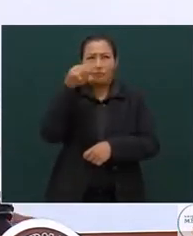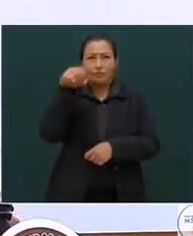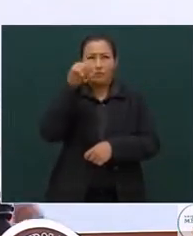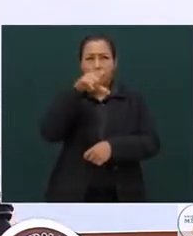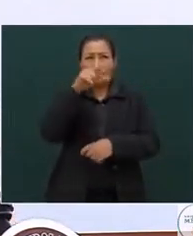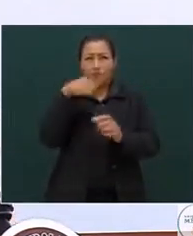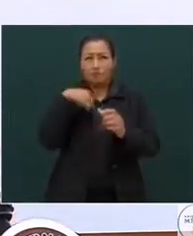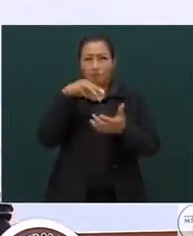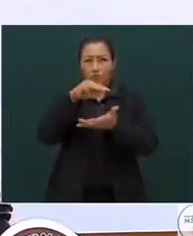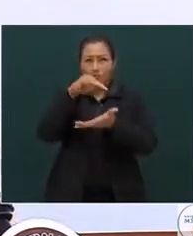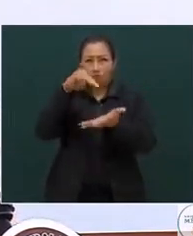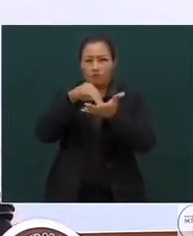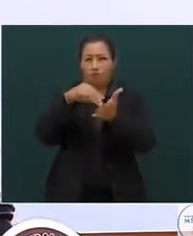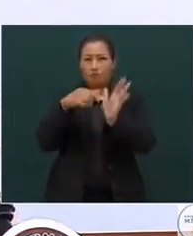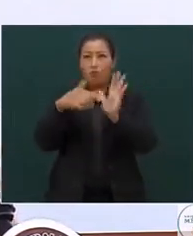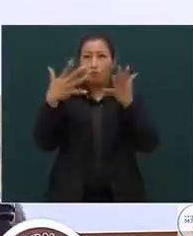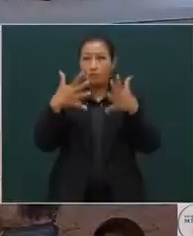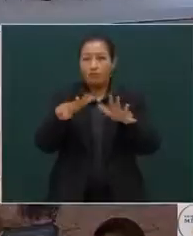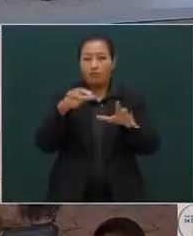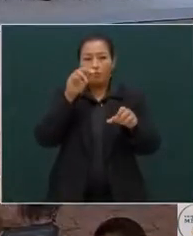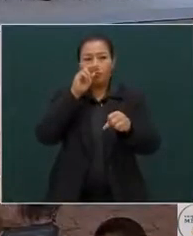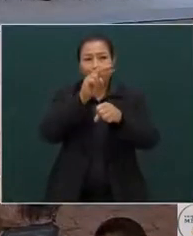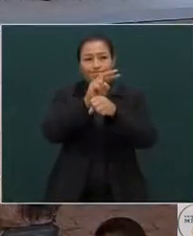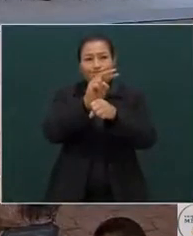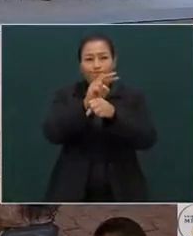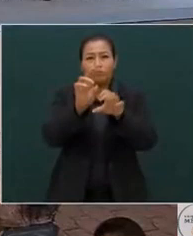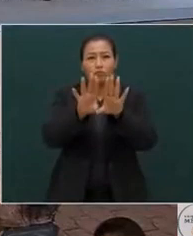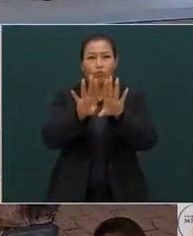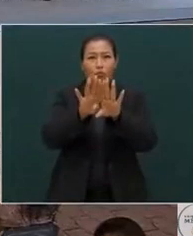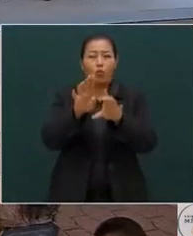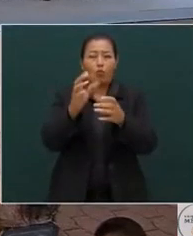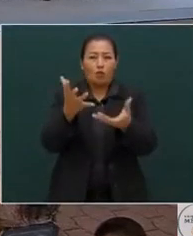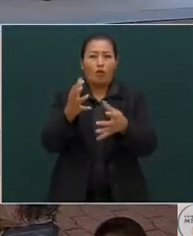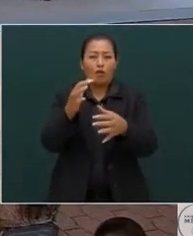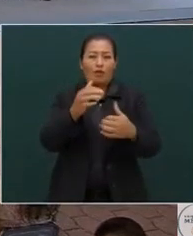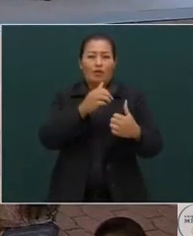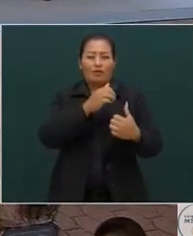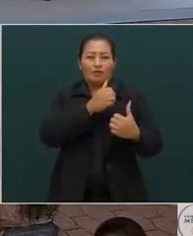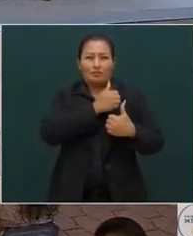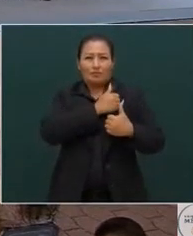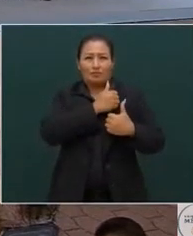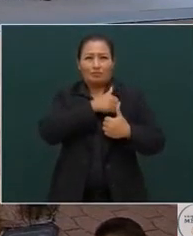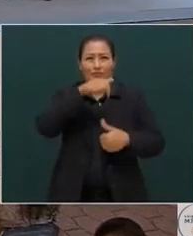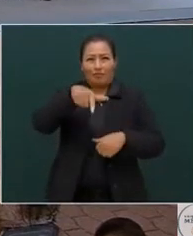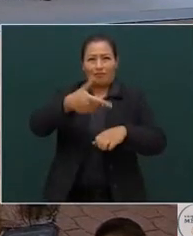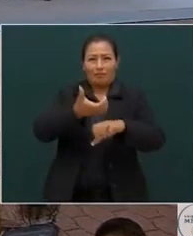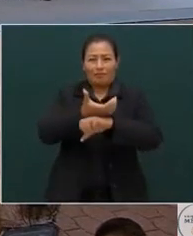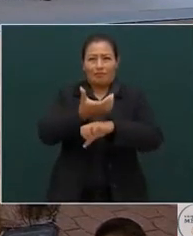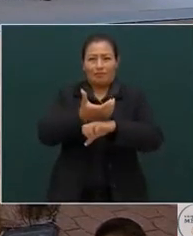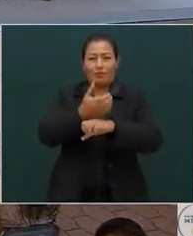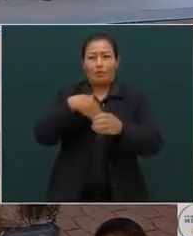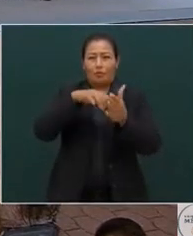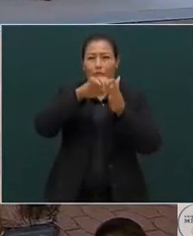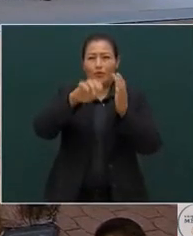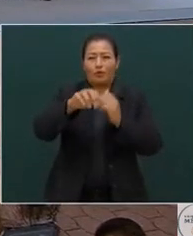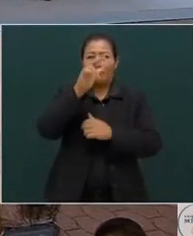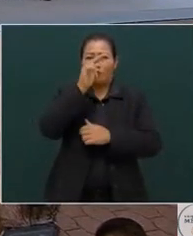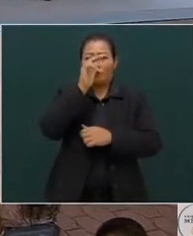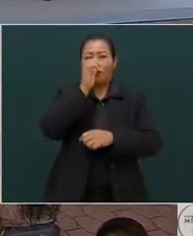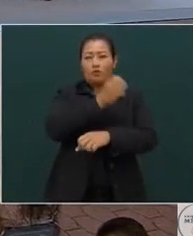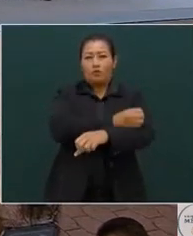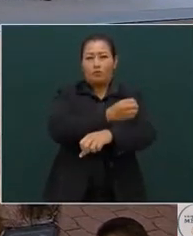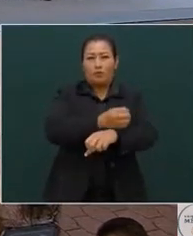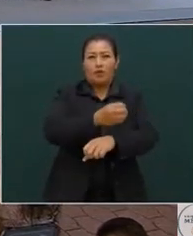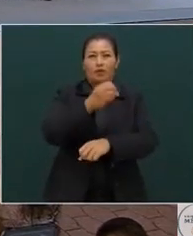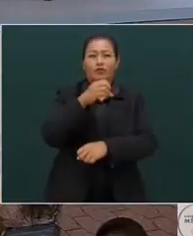municipios son atendidos con las fuerzas de seguridad del Estado. Aquí vemos Hermosillo, Cajeme, Nogales,